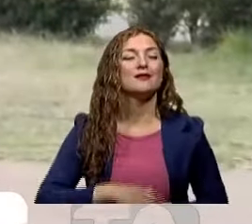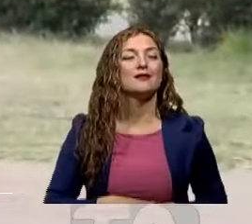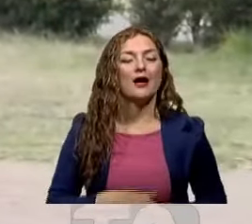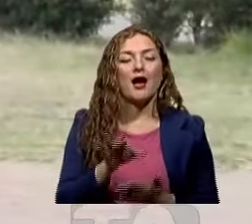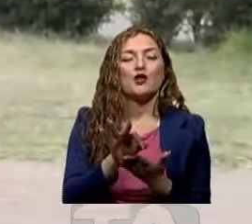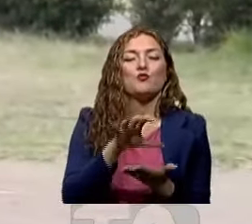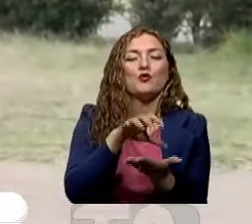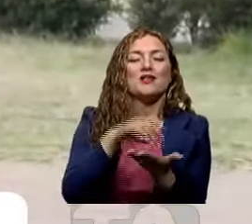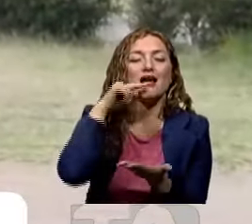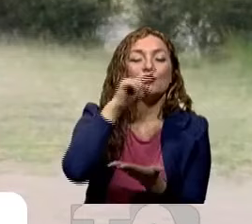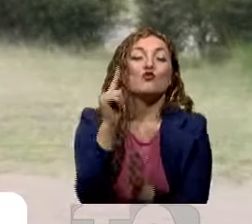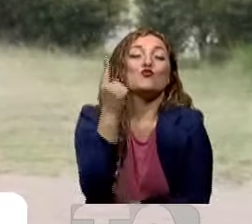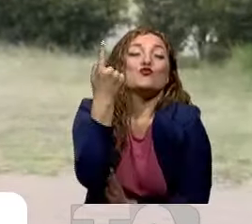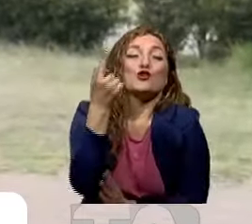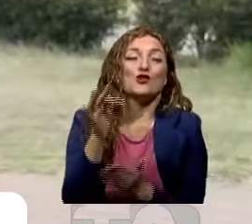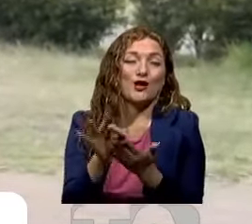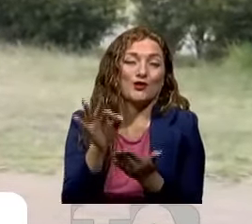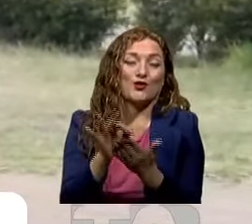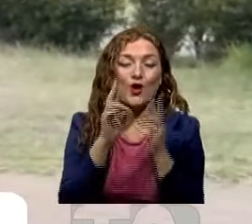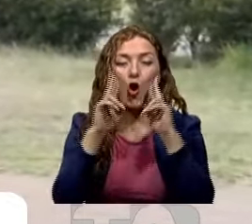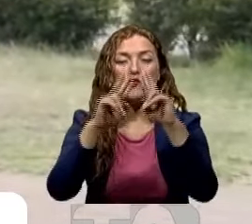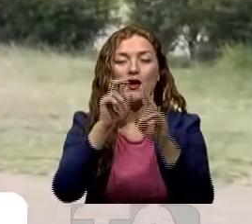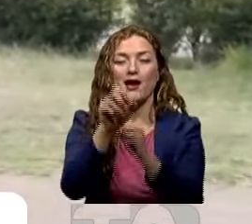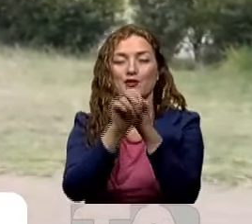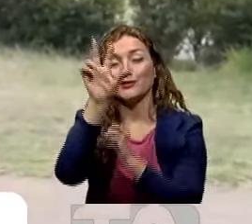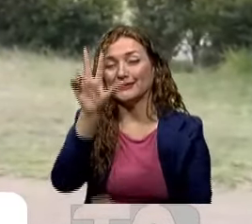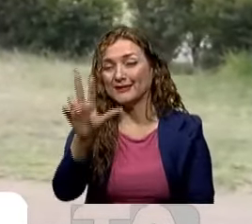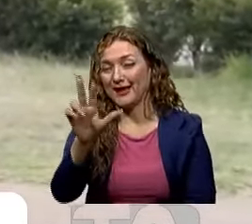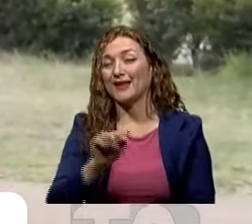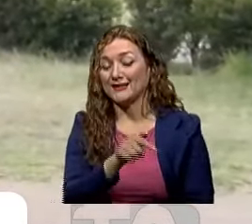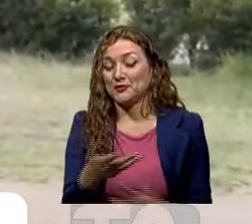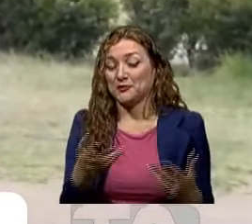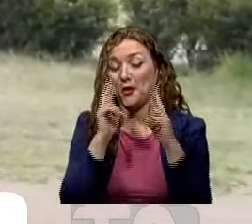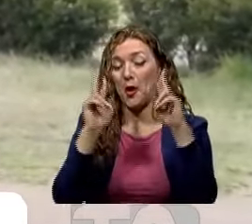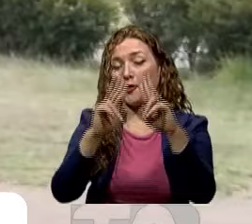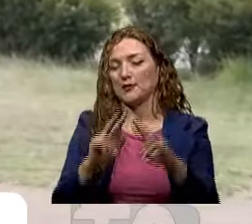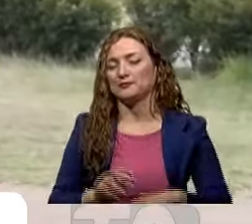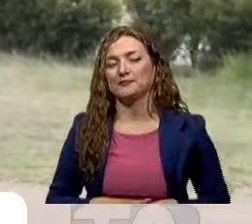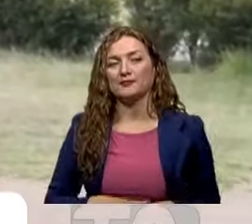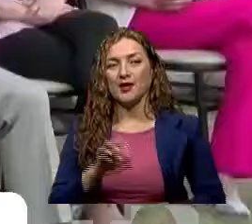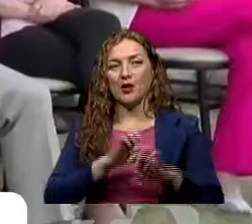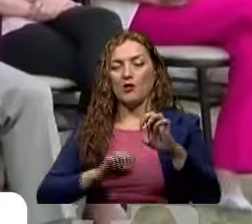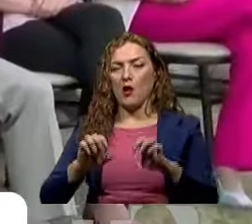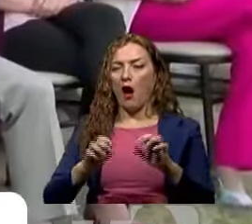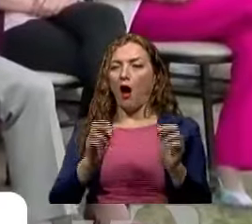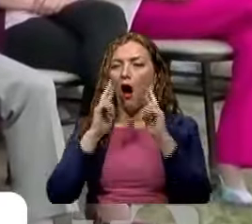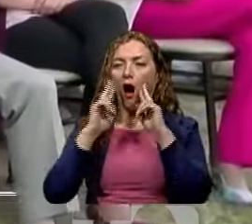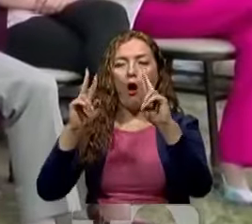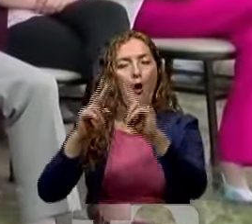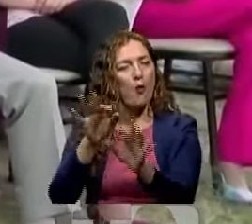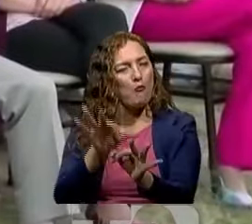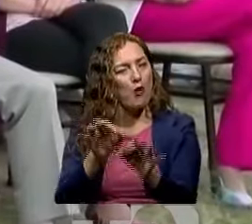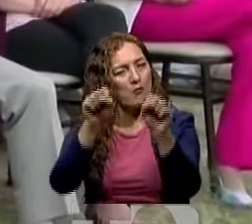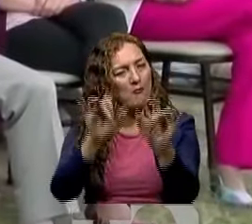cantón de la provincia del Cañar reconocido en los 3 años que hemos pasado y se ha evaluado esa designación. Azogues tiene